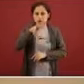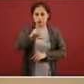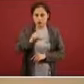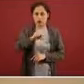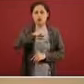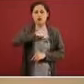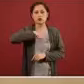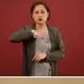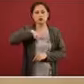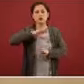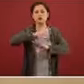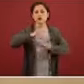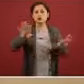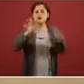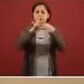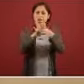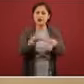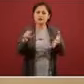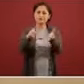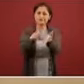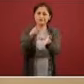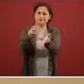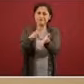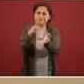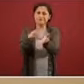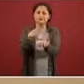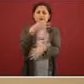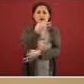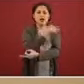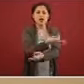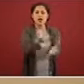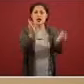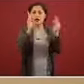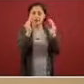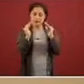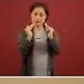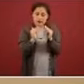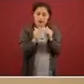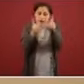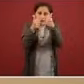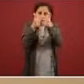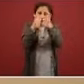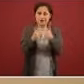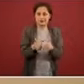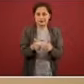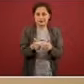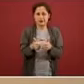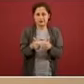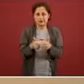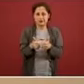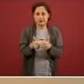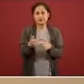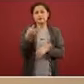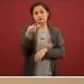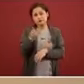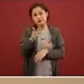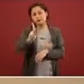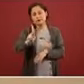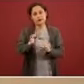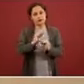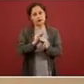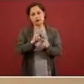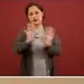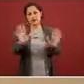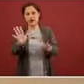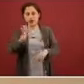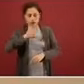frase: quédate en casa. Pero para que las personas se puedan quedar en casa, tienen que tener las condiciones favorables